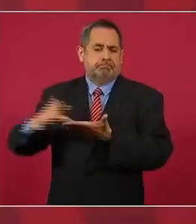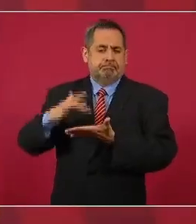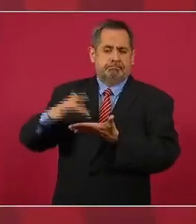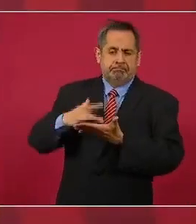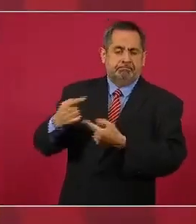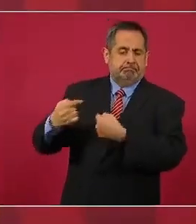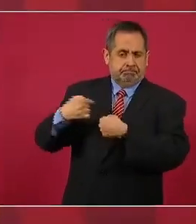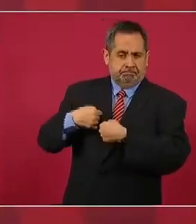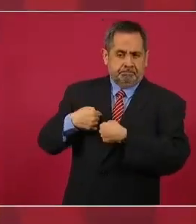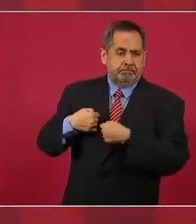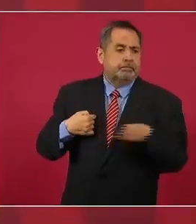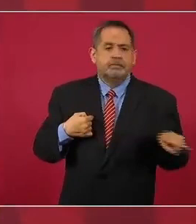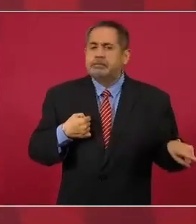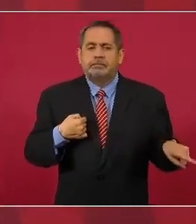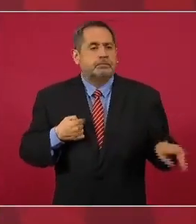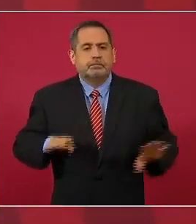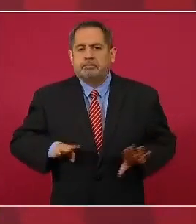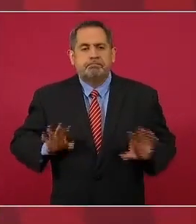a ellos no les conviene,